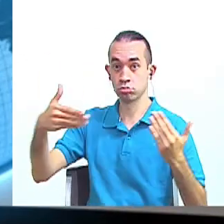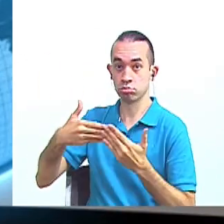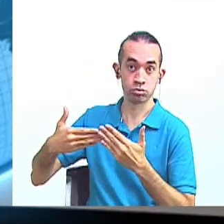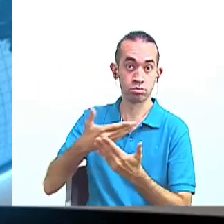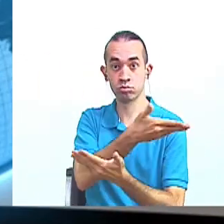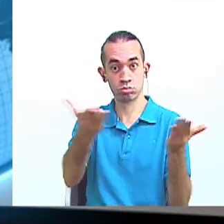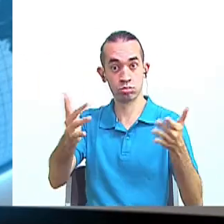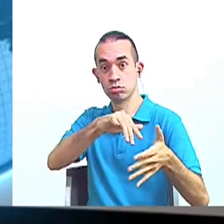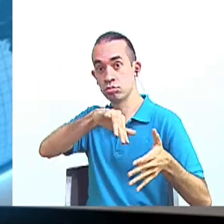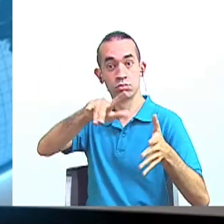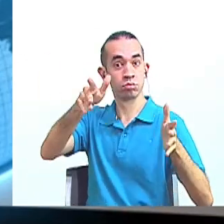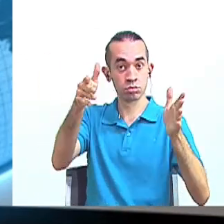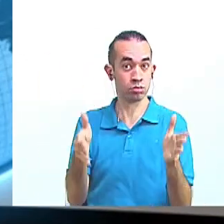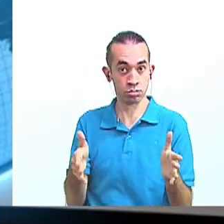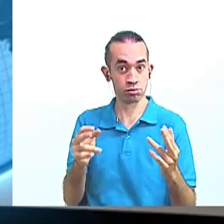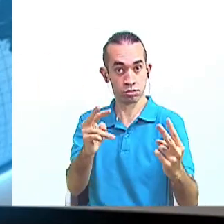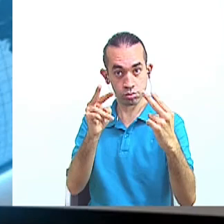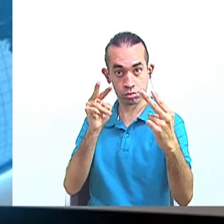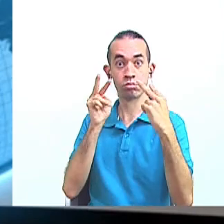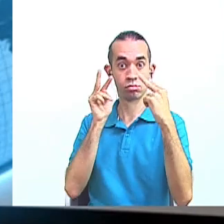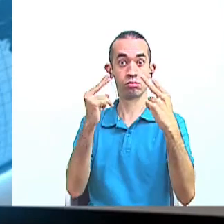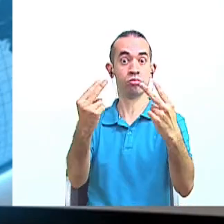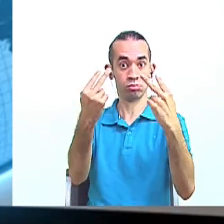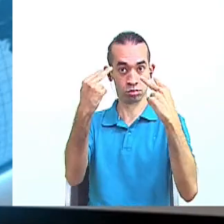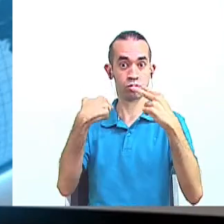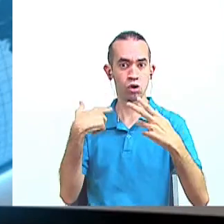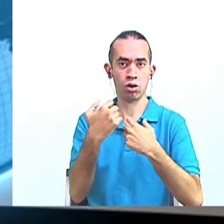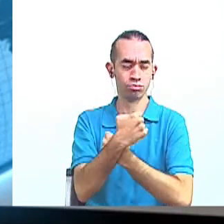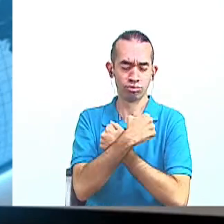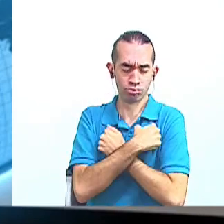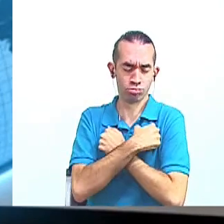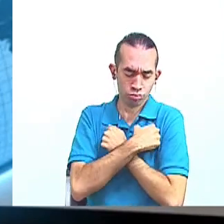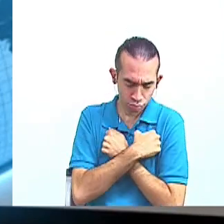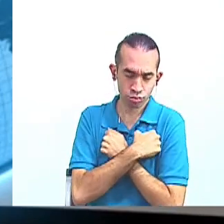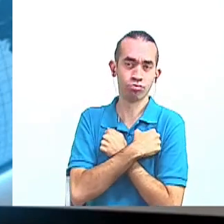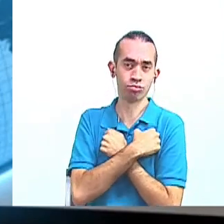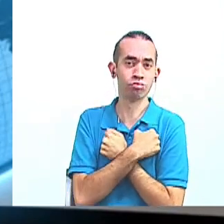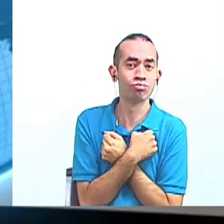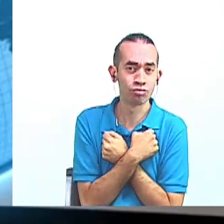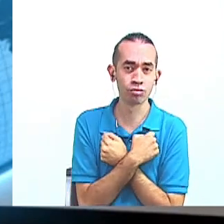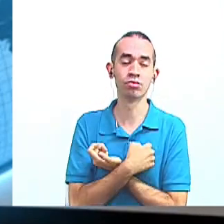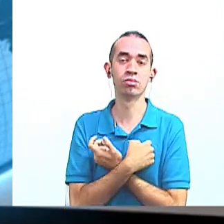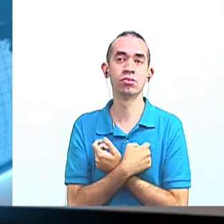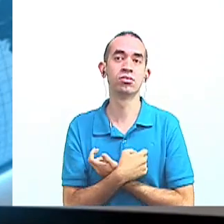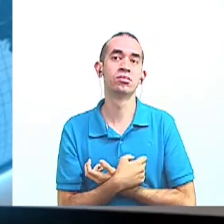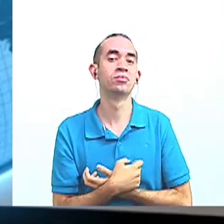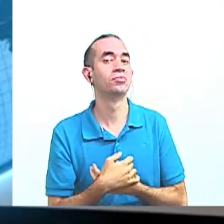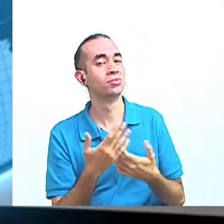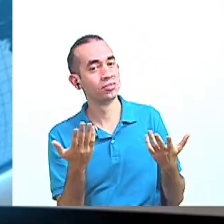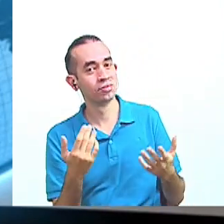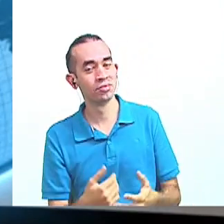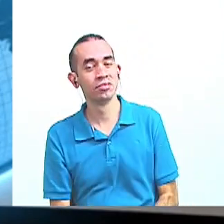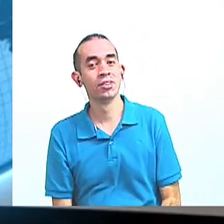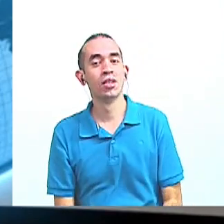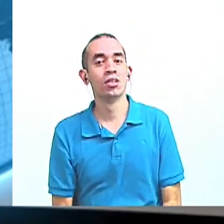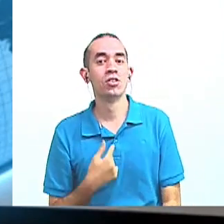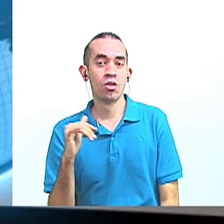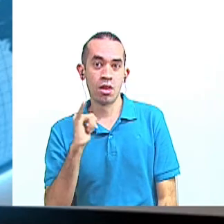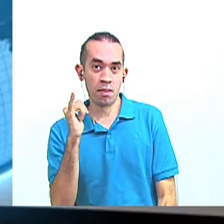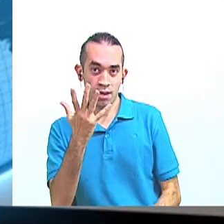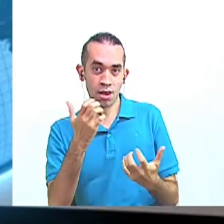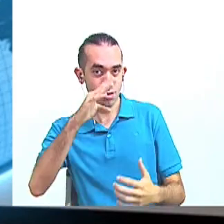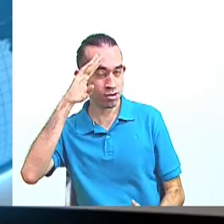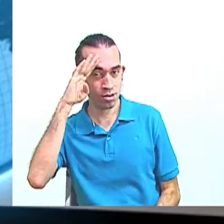personas estudiantes que nos están viendo. Los quiero mucho. Bueno, si me permites, yo también quiero sumarme